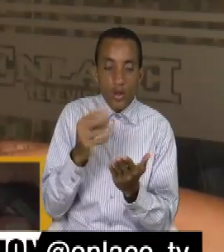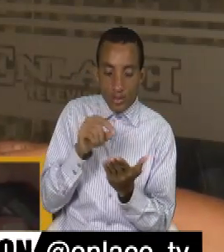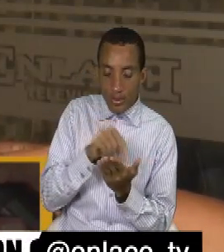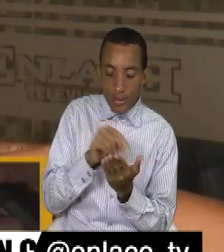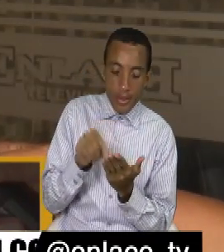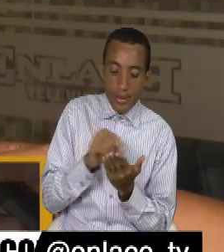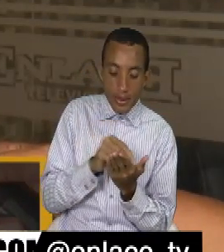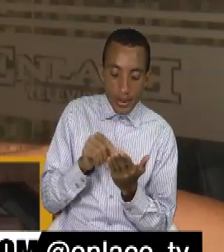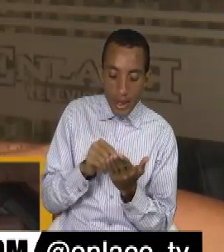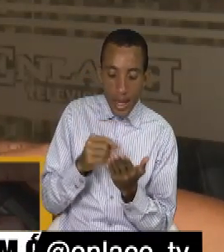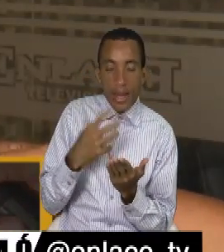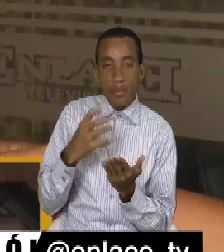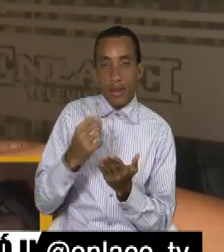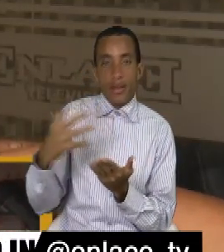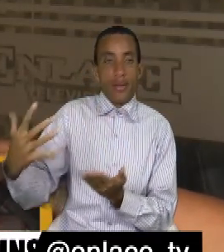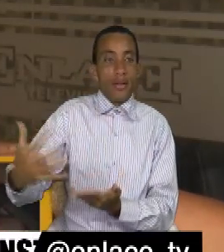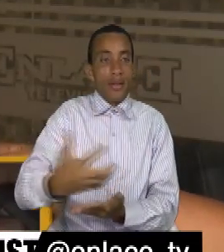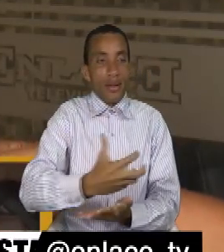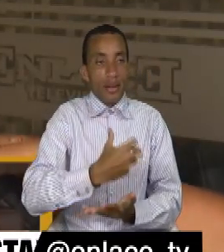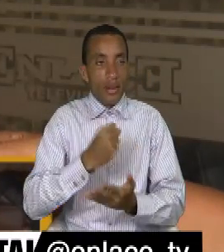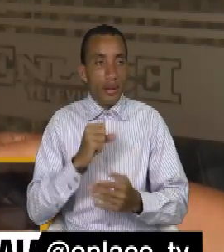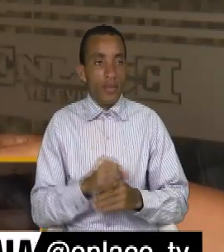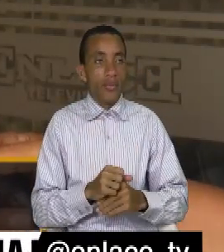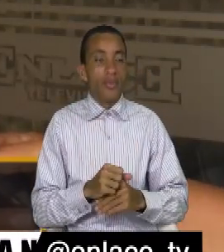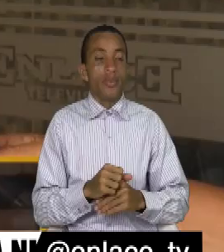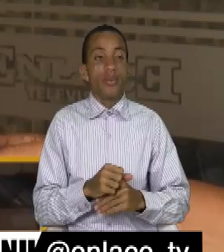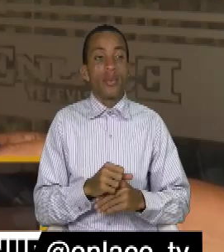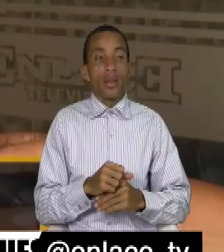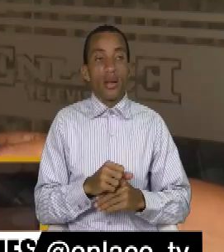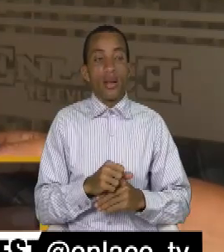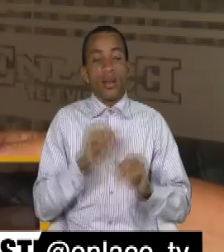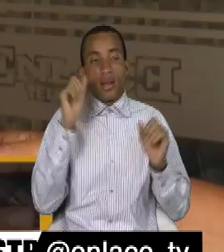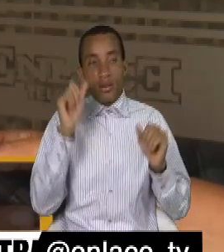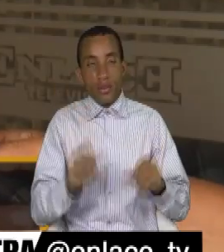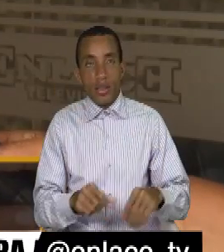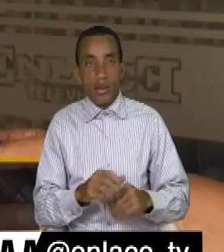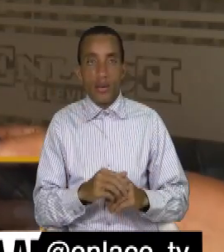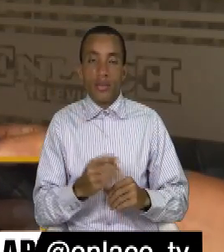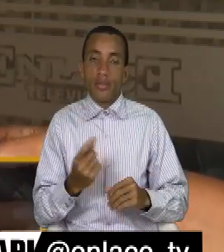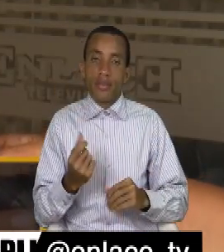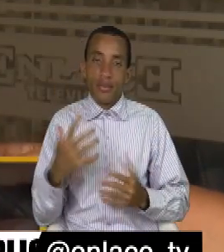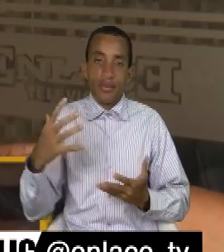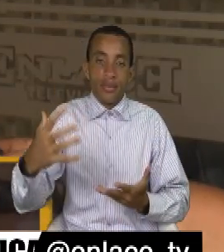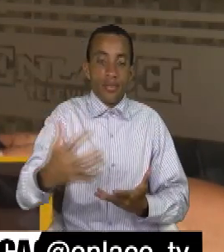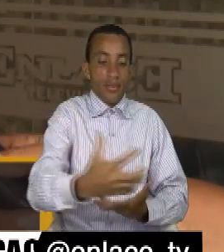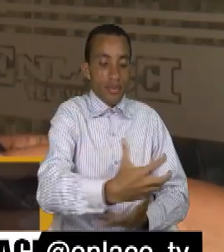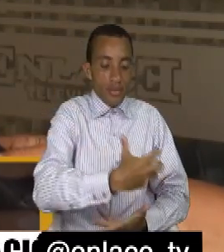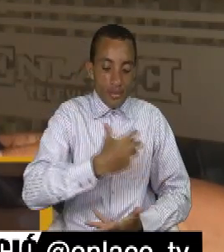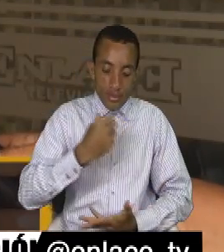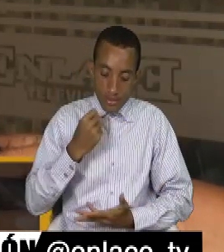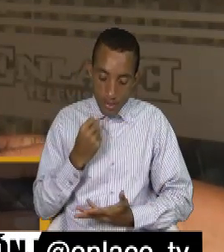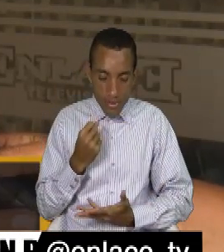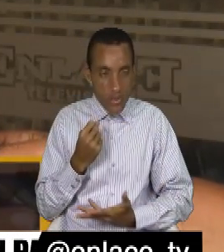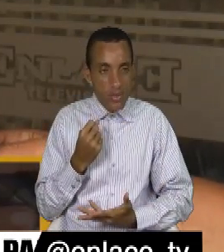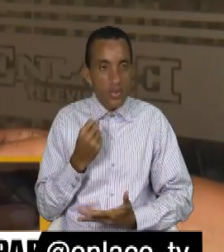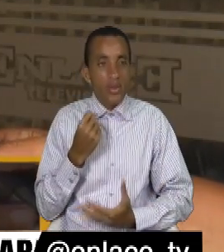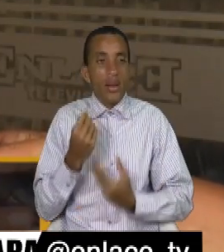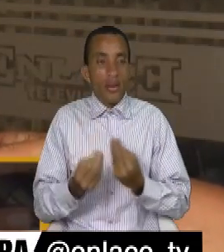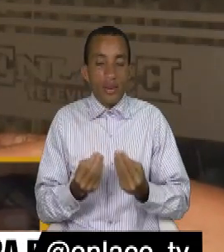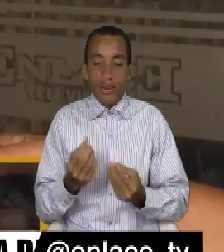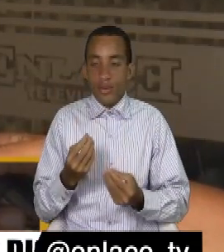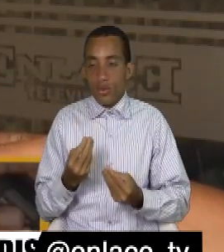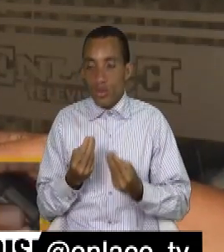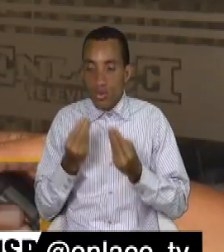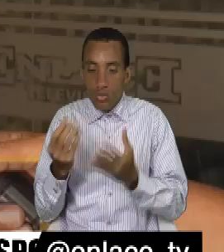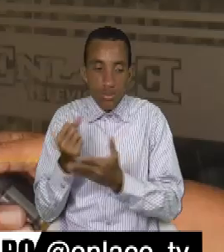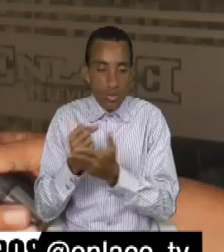ya casi, para el bingo, el gran bingo Rotario, que nos permite recoger fondos para poder nosotros subsidiar a estos